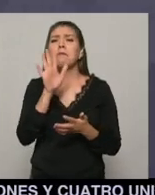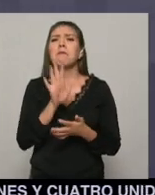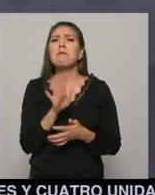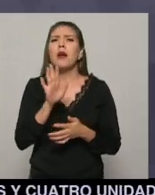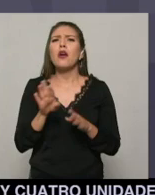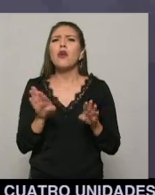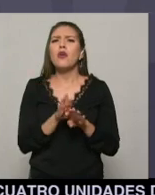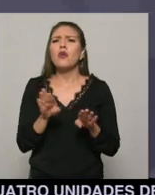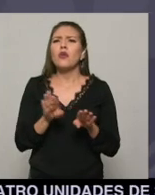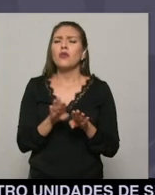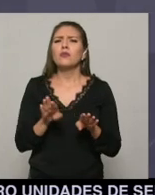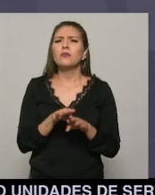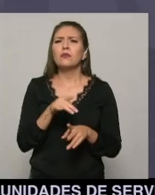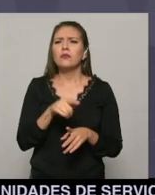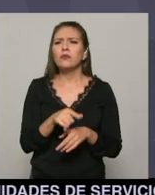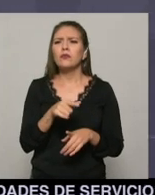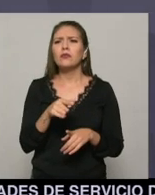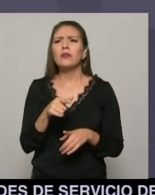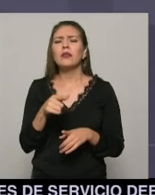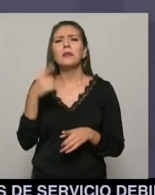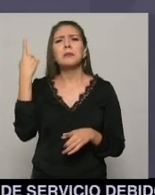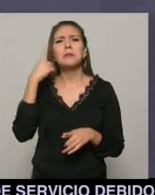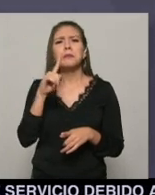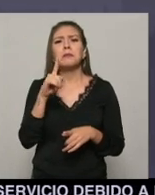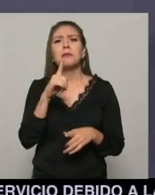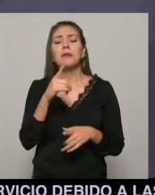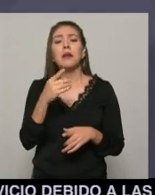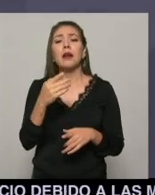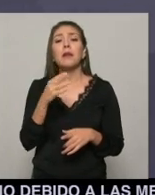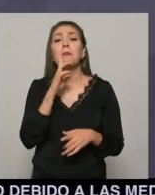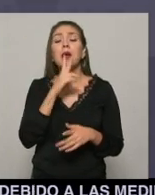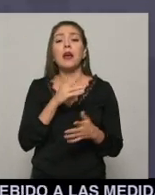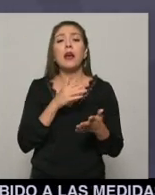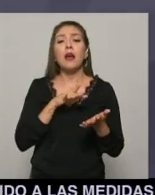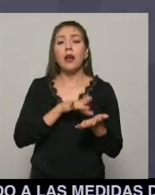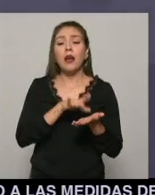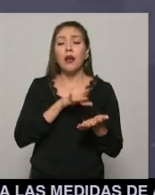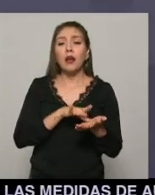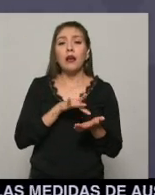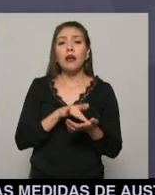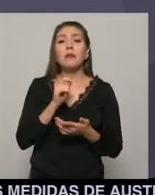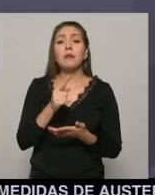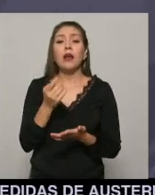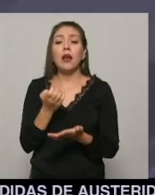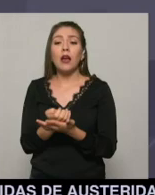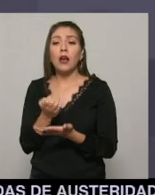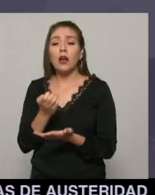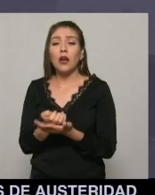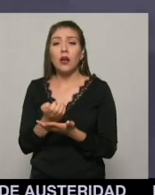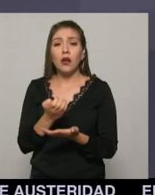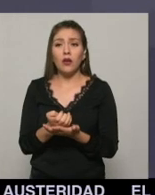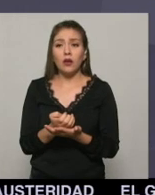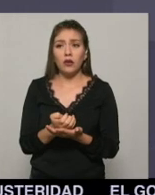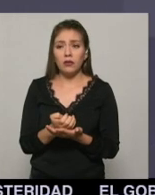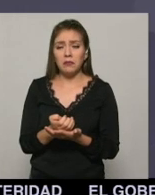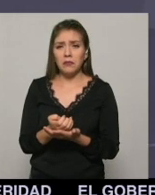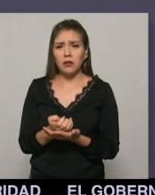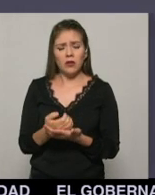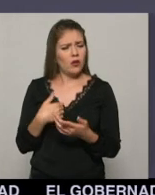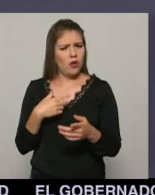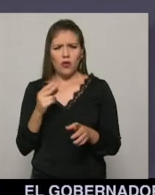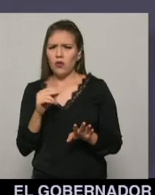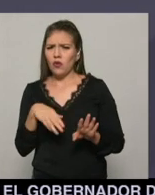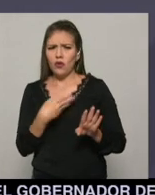modo en el sentido de que es para beneficiar las actividades económicas de este gremio, que yo no tengo nada en contra de